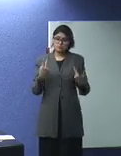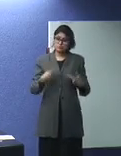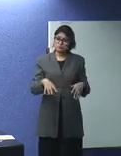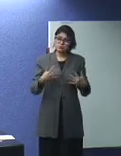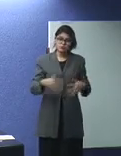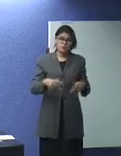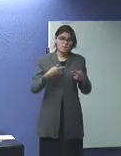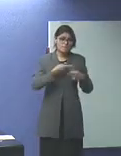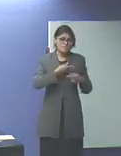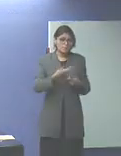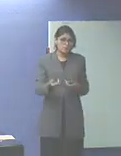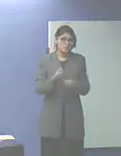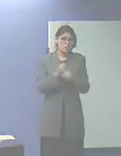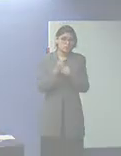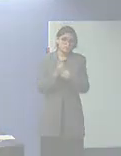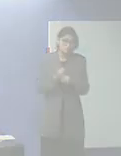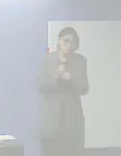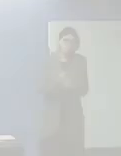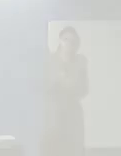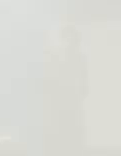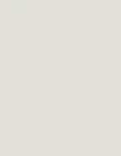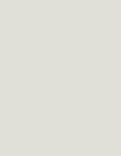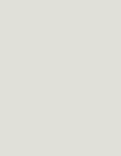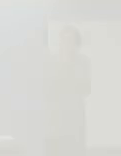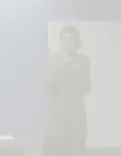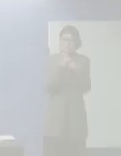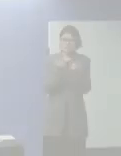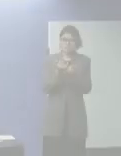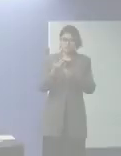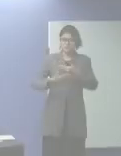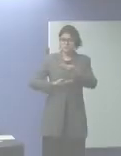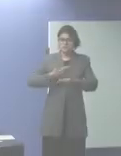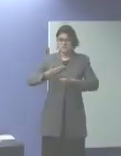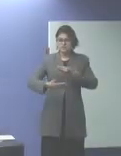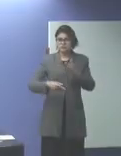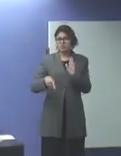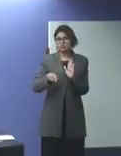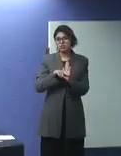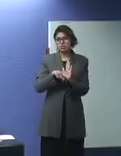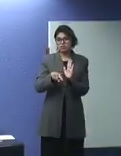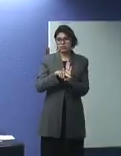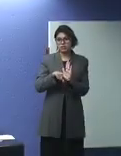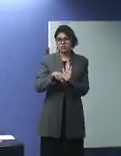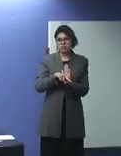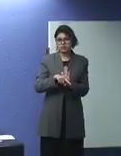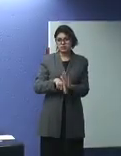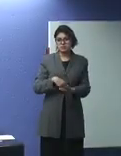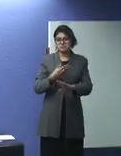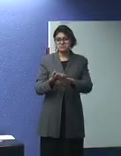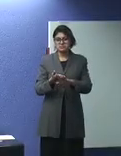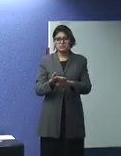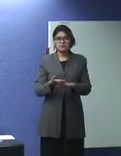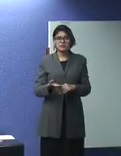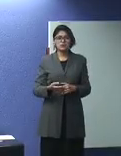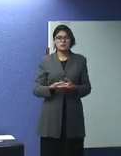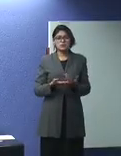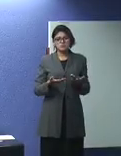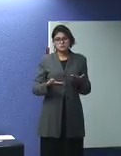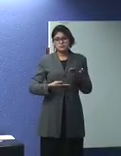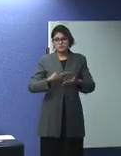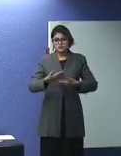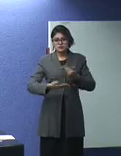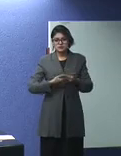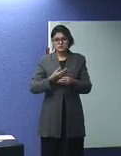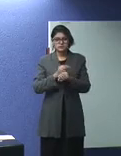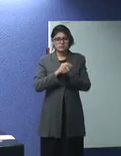experiencia que trae como consecuencias negativas y por lo tanto, digamos que se promueve